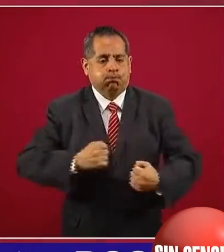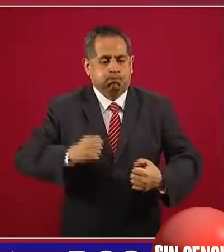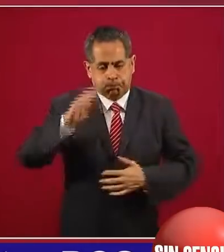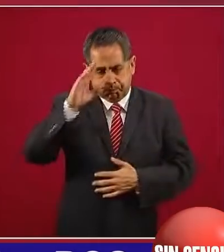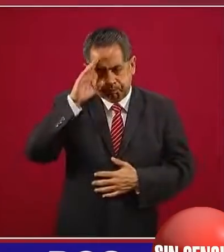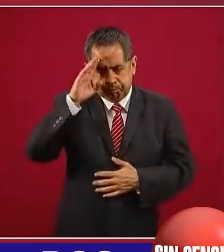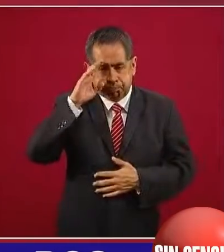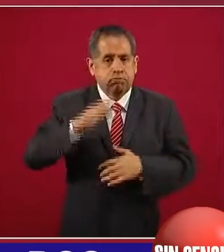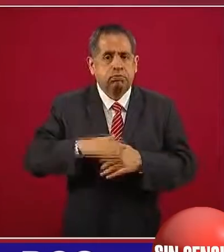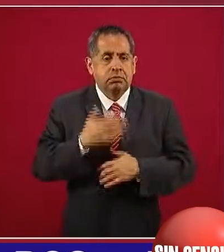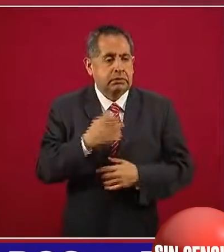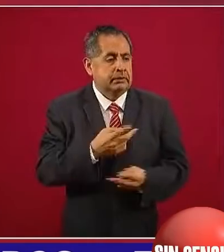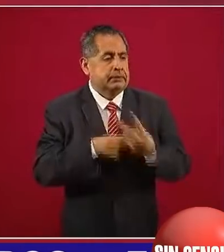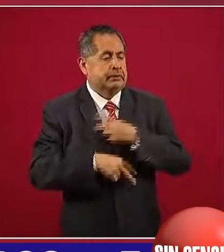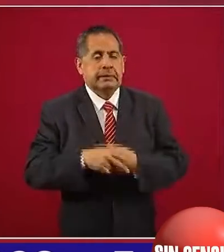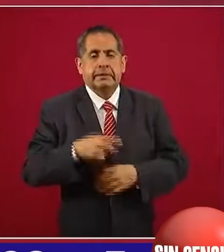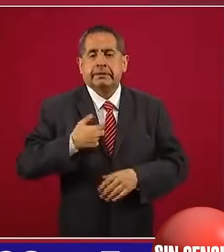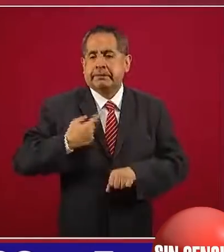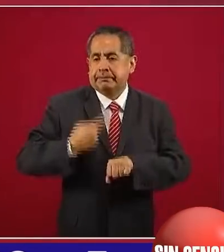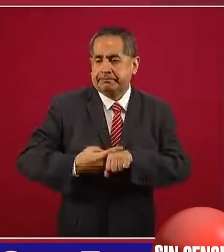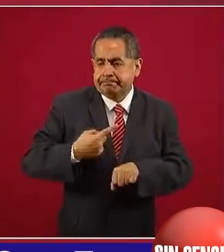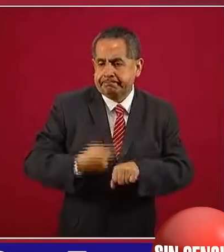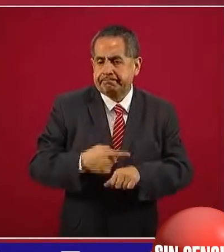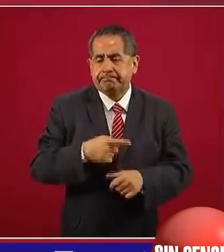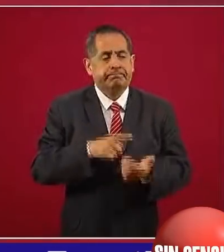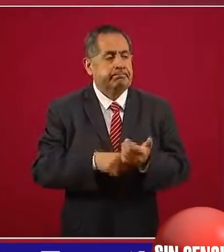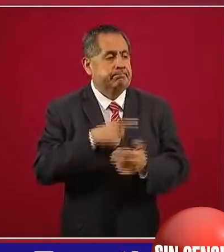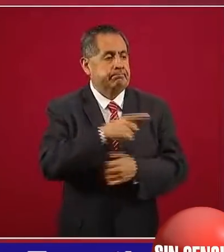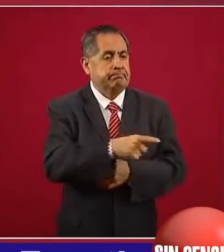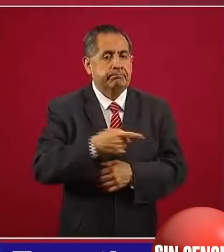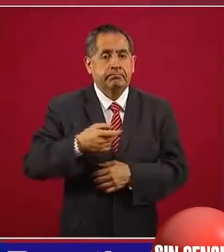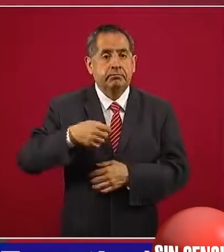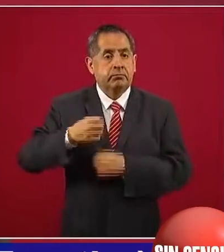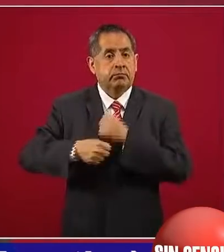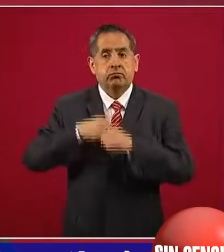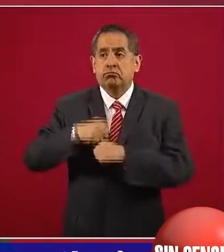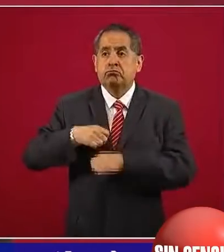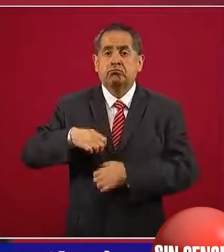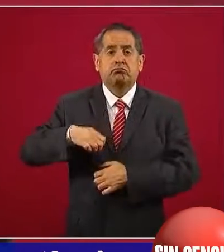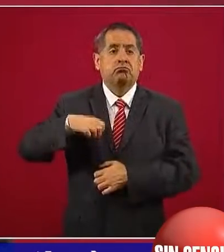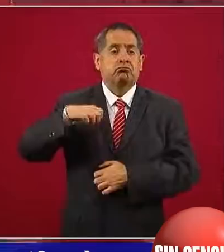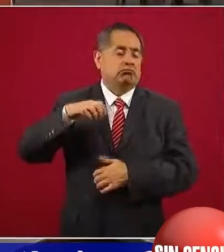en el daño a la salud, en la reducción de la esperanza de vida y